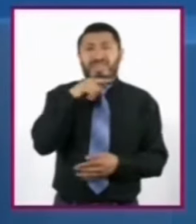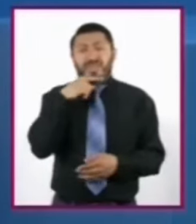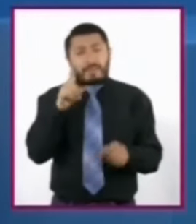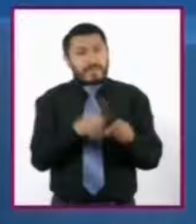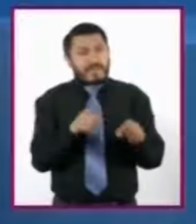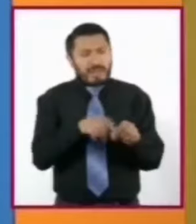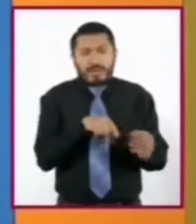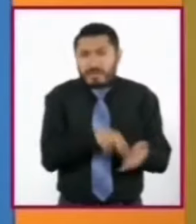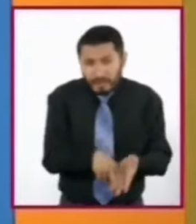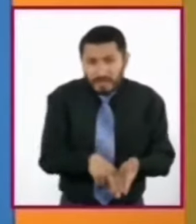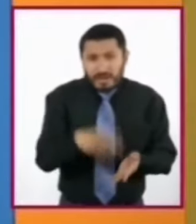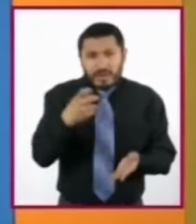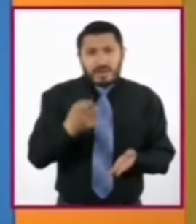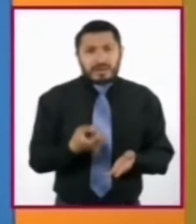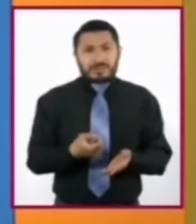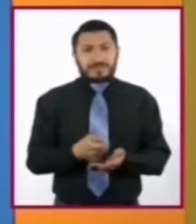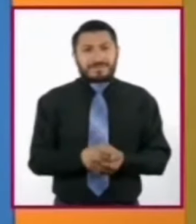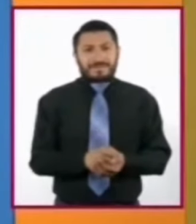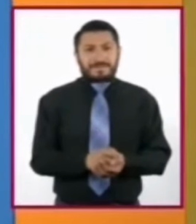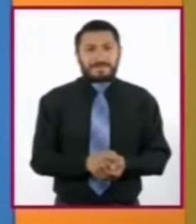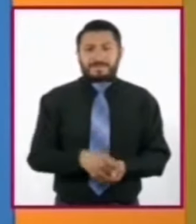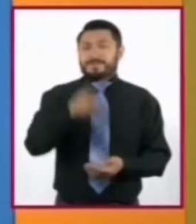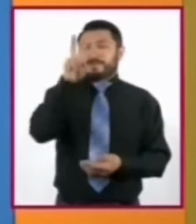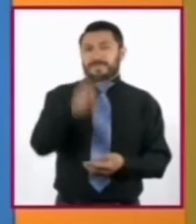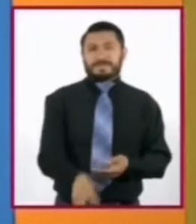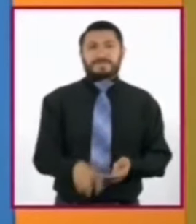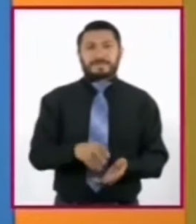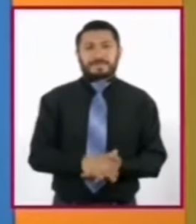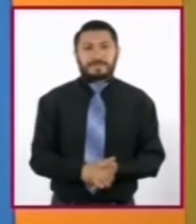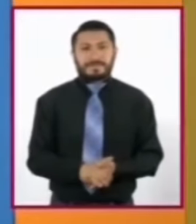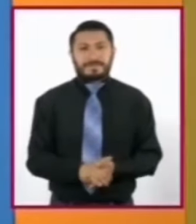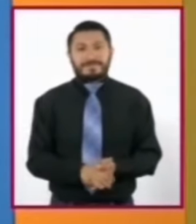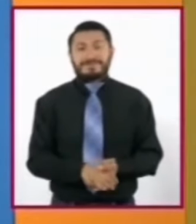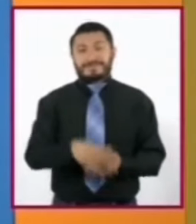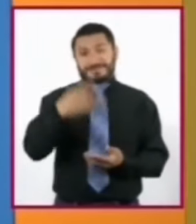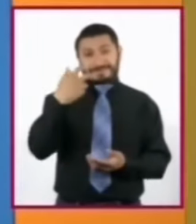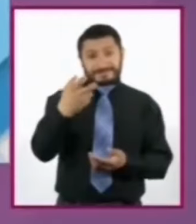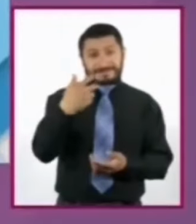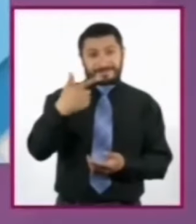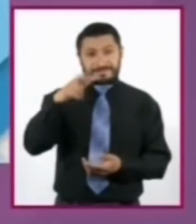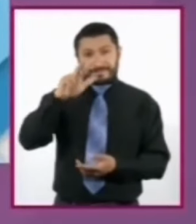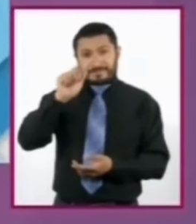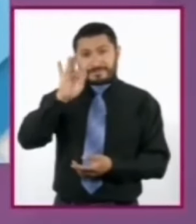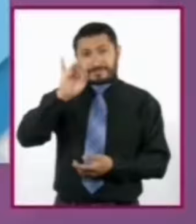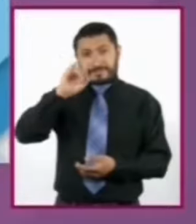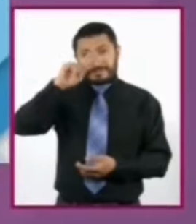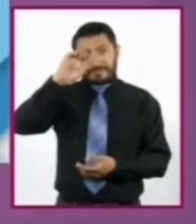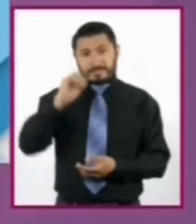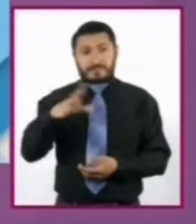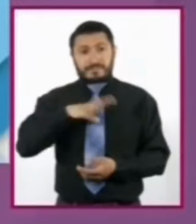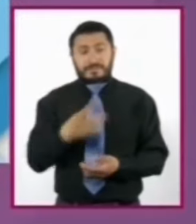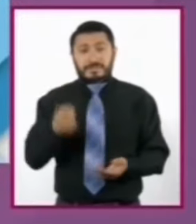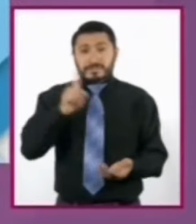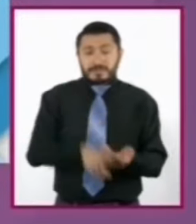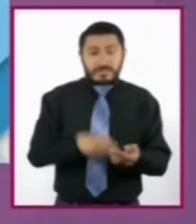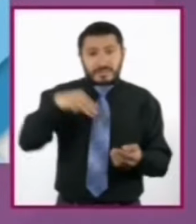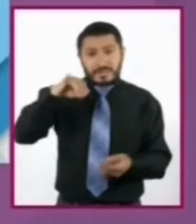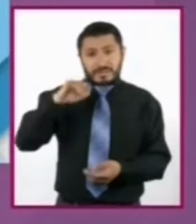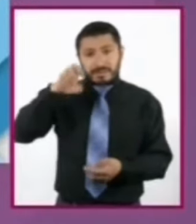color negro? Es correcto. El grafito es un mineral que está compuesto